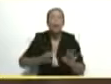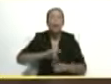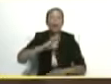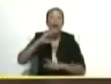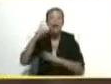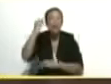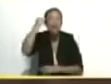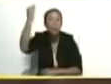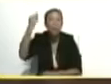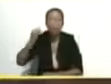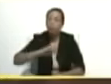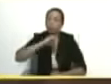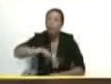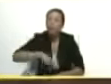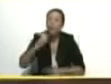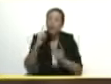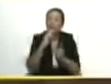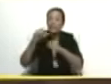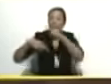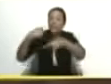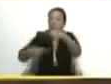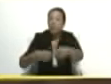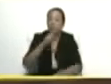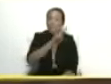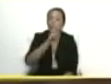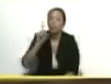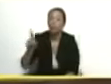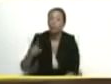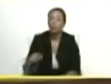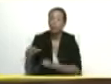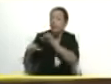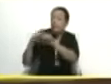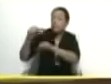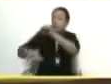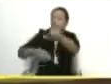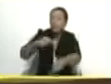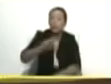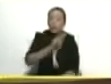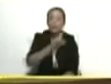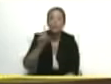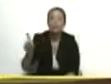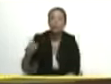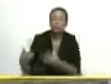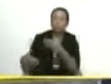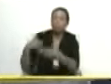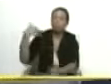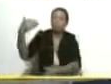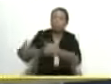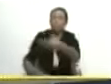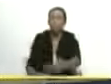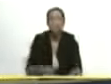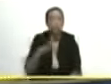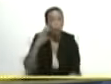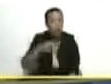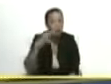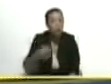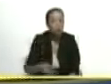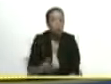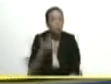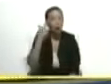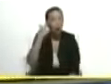revolución bolivariana del siglo XXI. Por eso siempre hay que